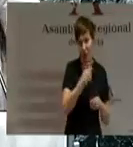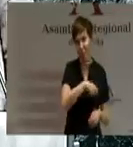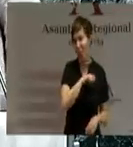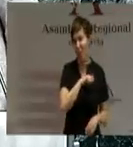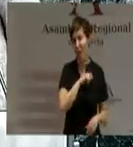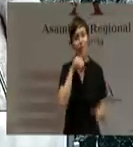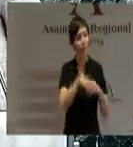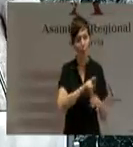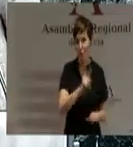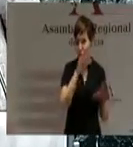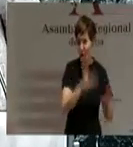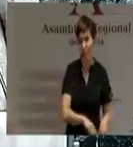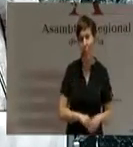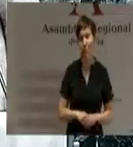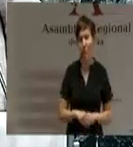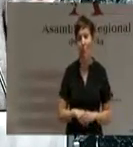Fíjese usted.